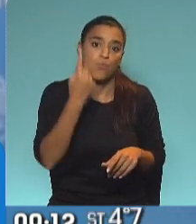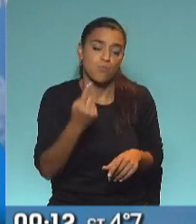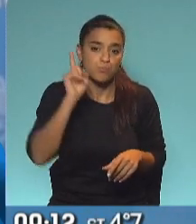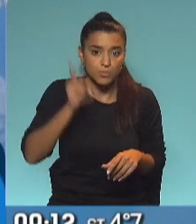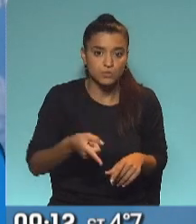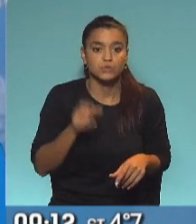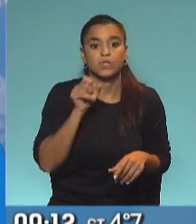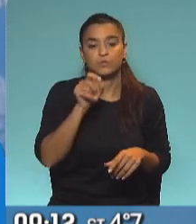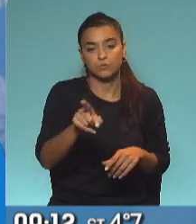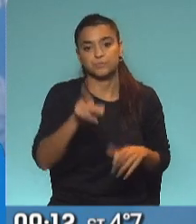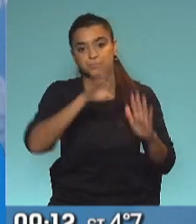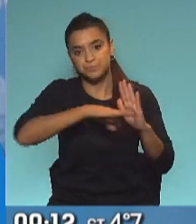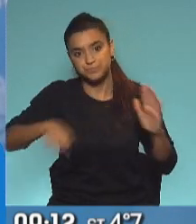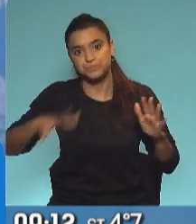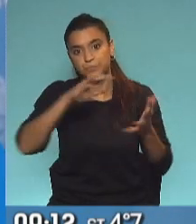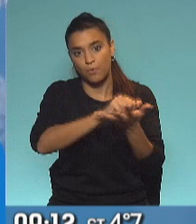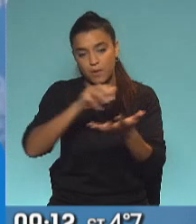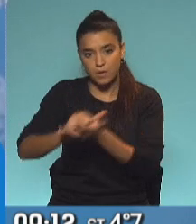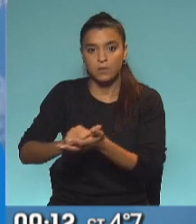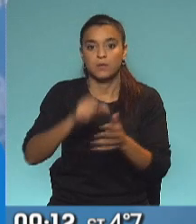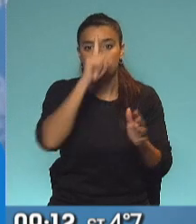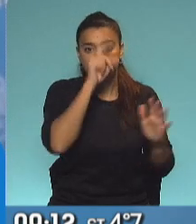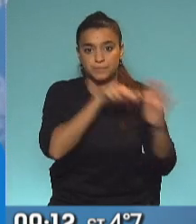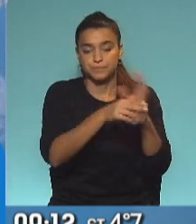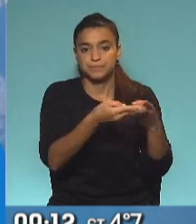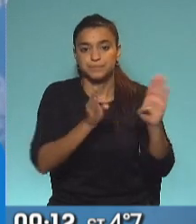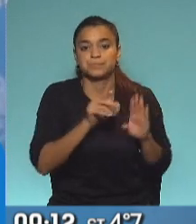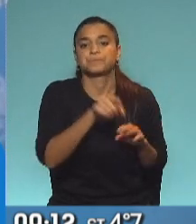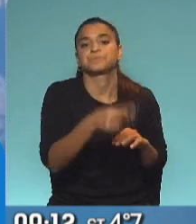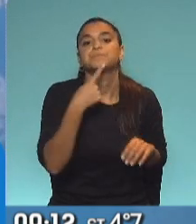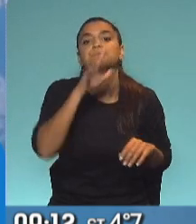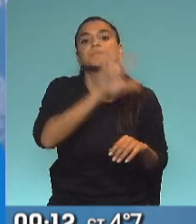45.1% de ocupación de camas de terapia intensiva en todo el país y ese